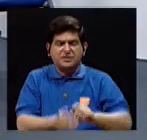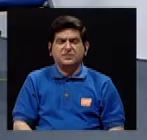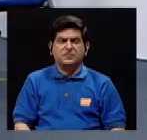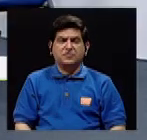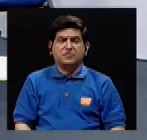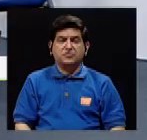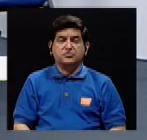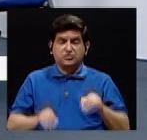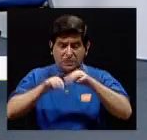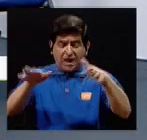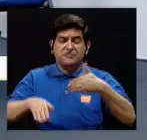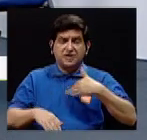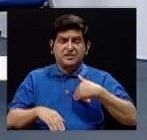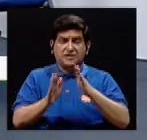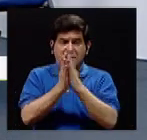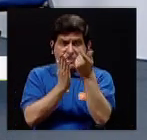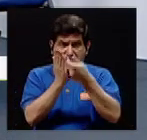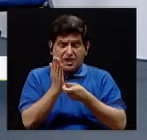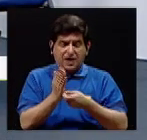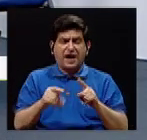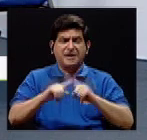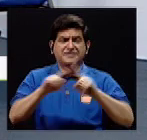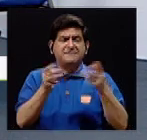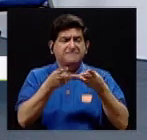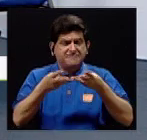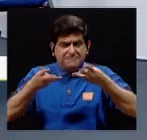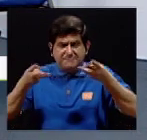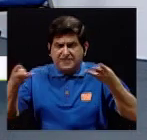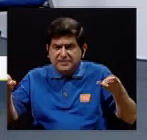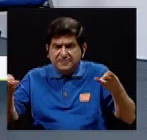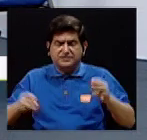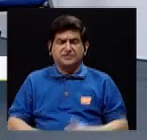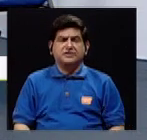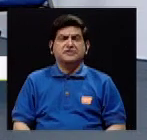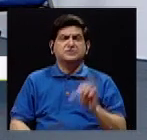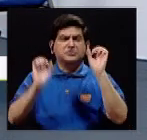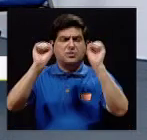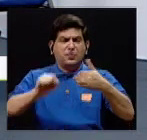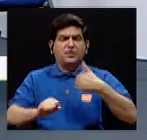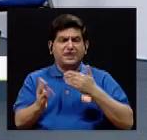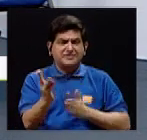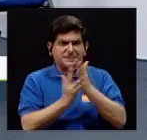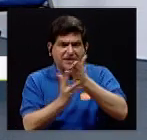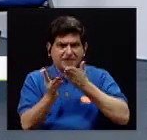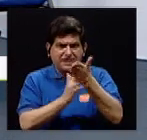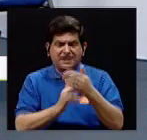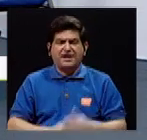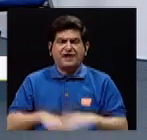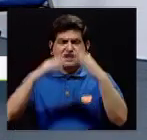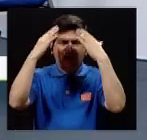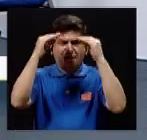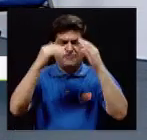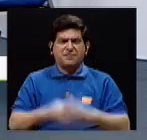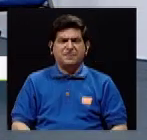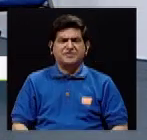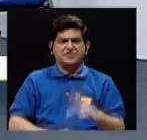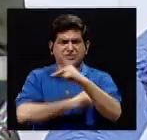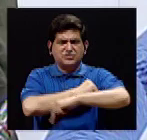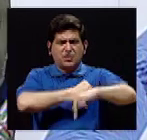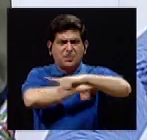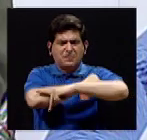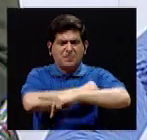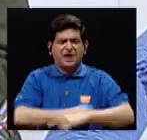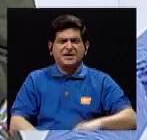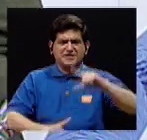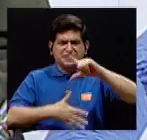tiene una revista entonces hay un repositorio de material para eh tener acceso a Fuentes dond en Cuáles países